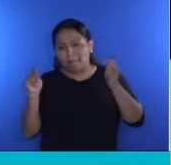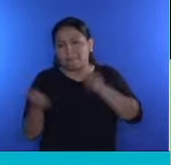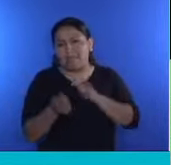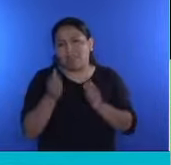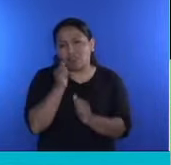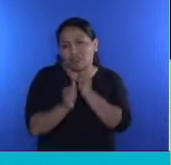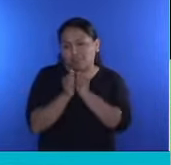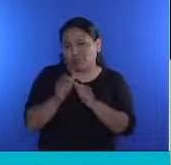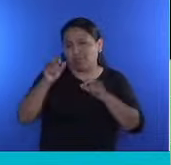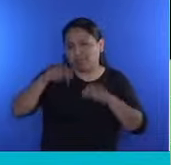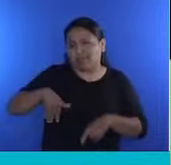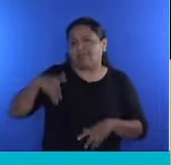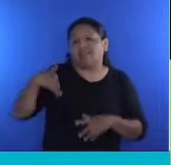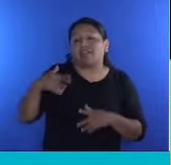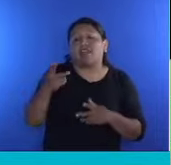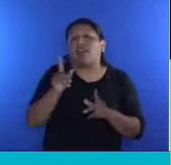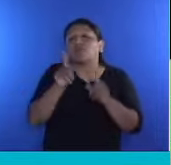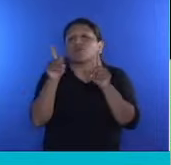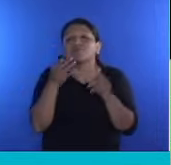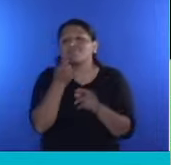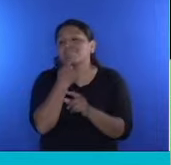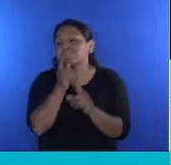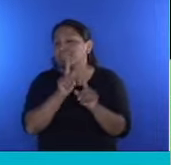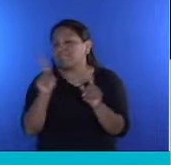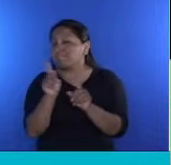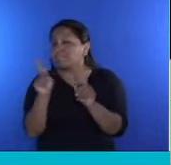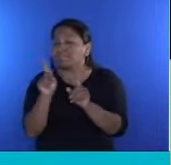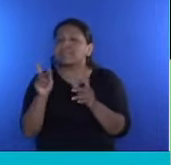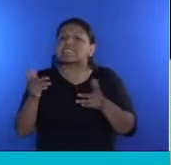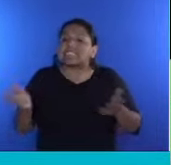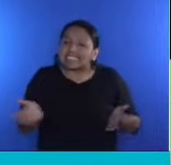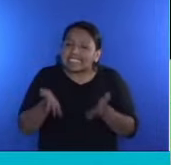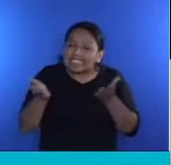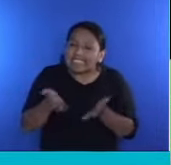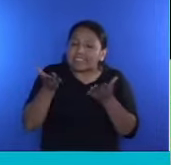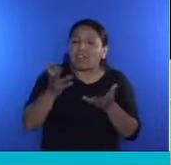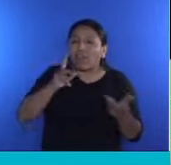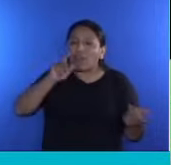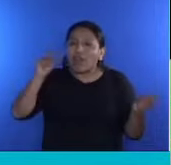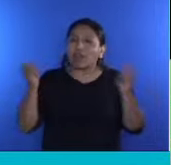pesar de que a algunos no les guste, y también impulsando una reforma laboral.